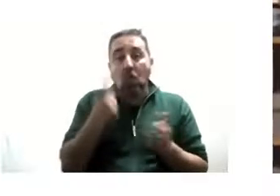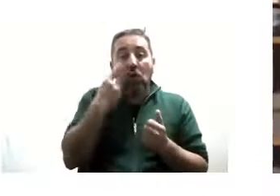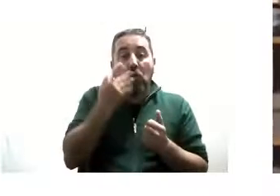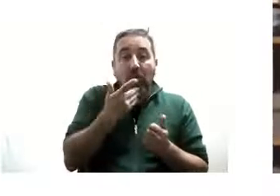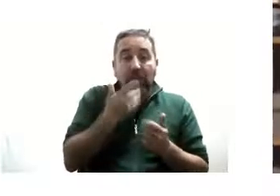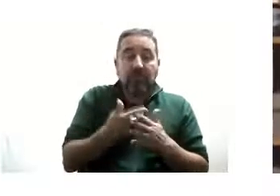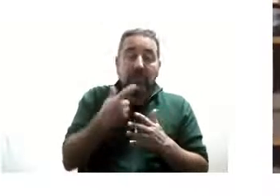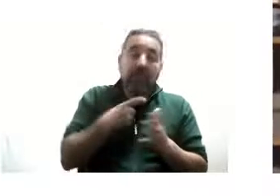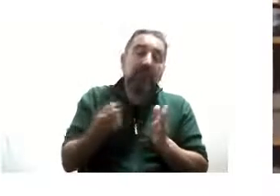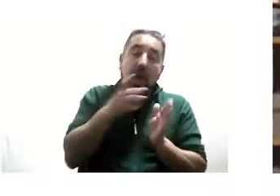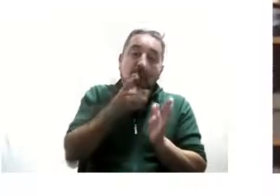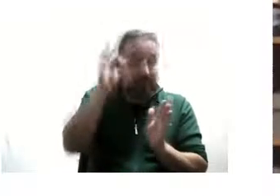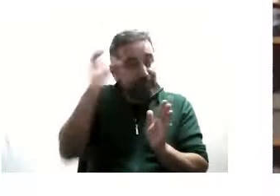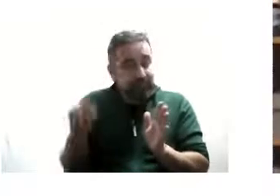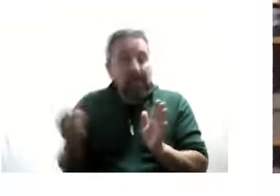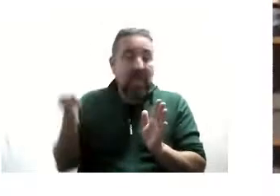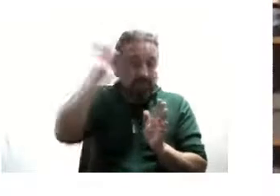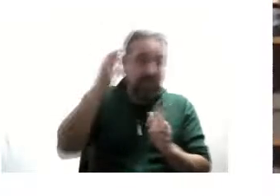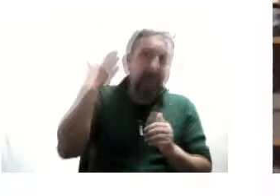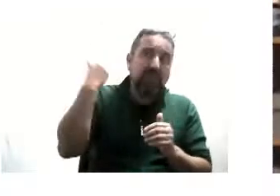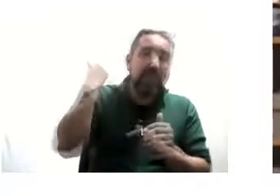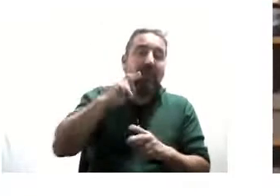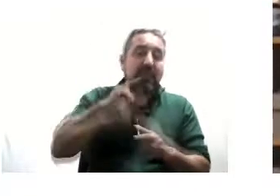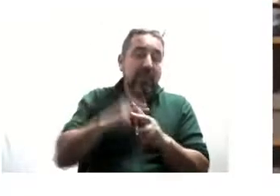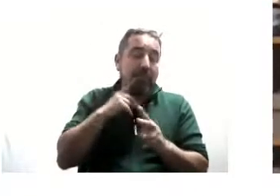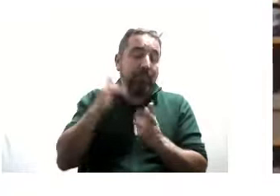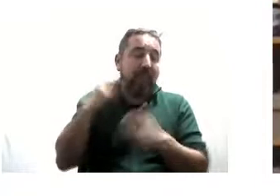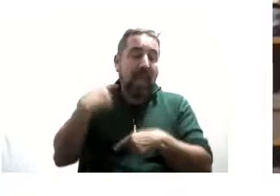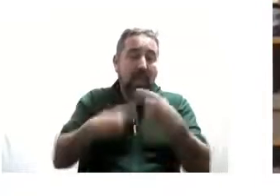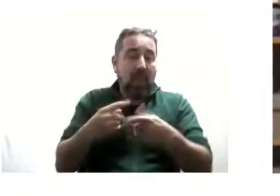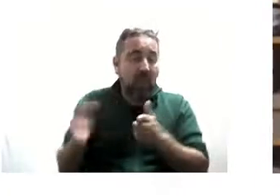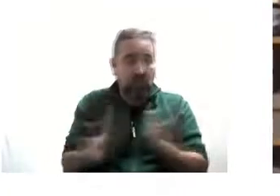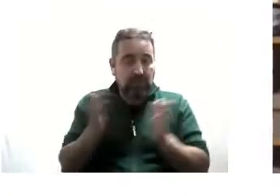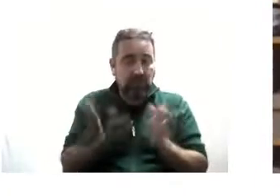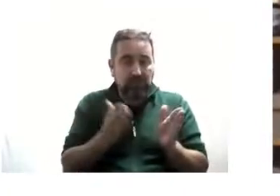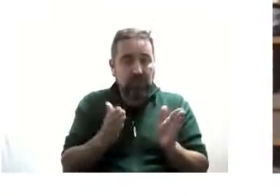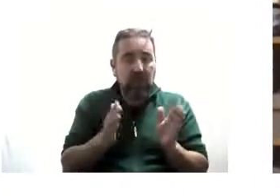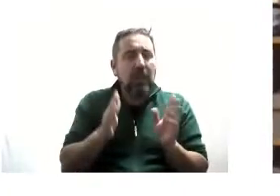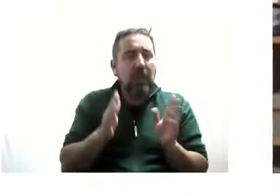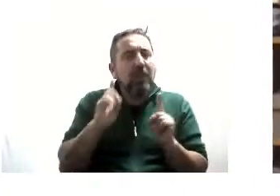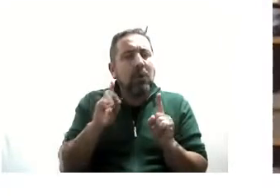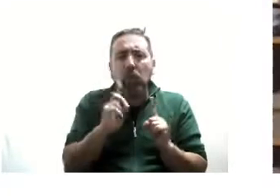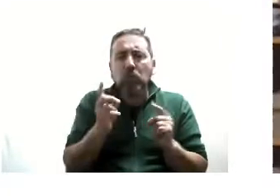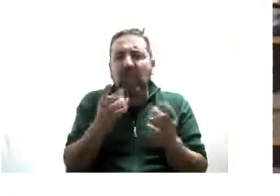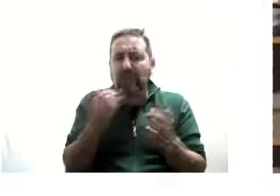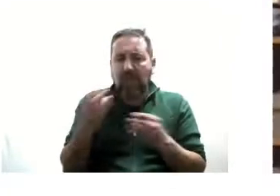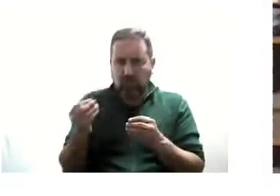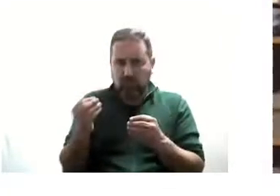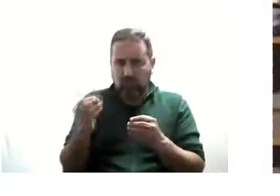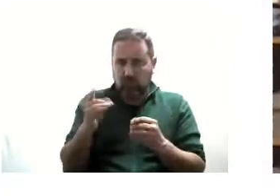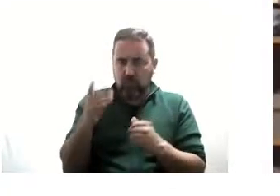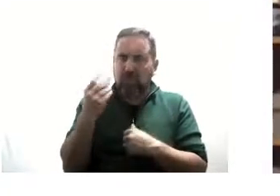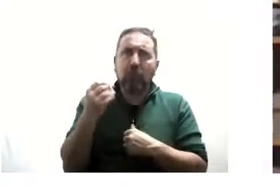que reimplantar son sobre todo de las primeras generaciones. Y luego, pues, que en el fondo no son tantos los años que se llevan